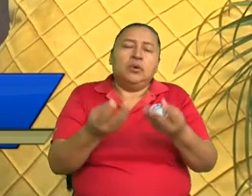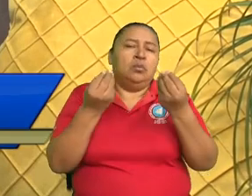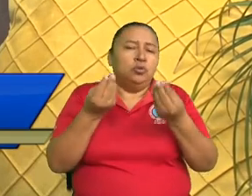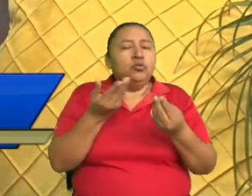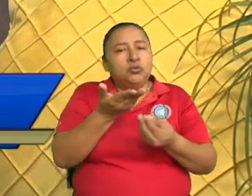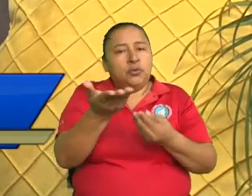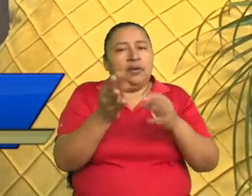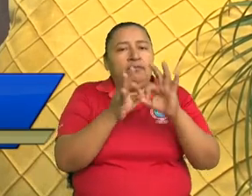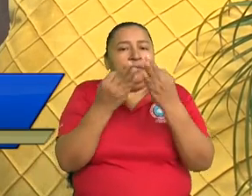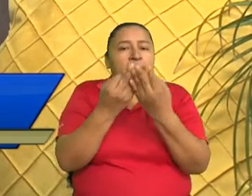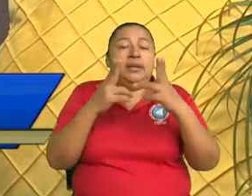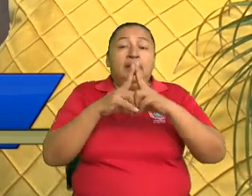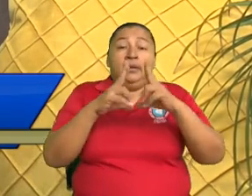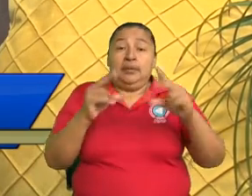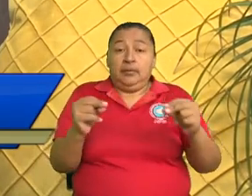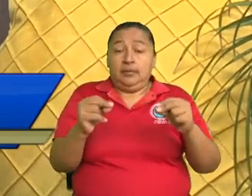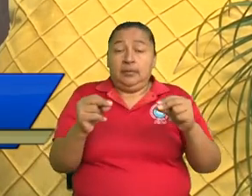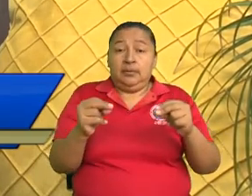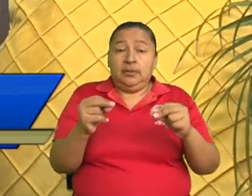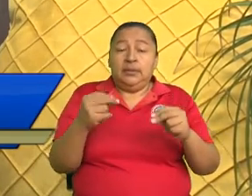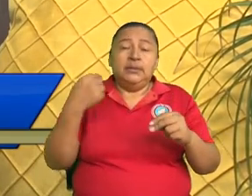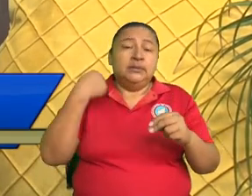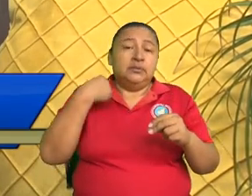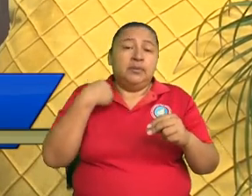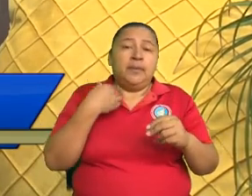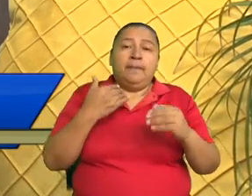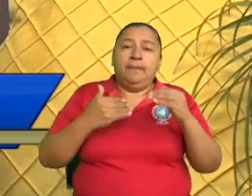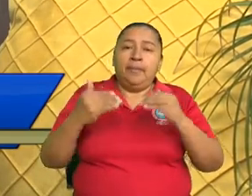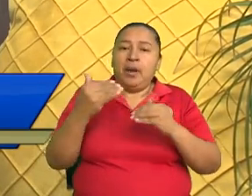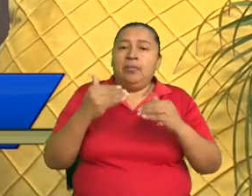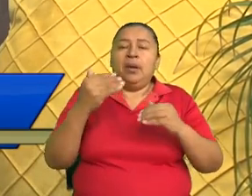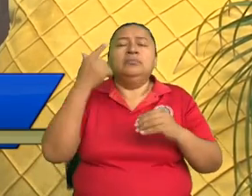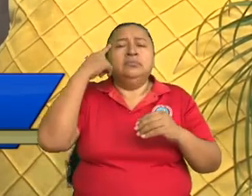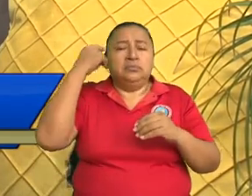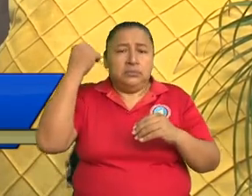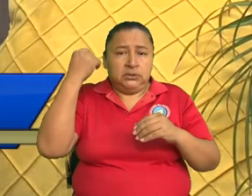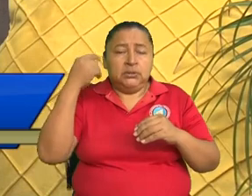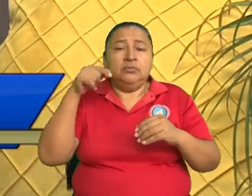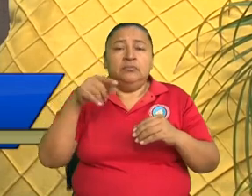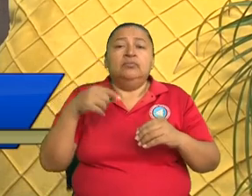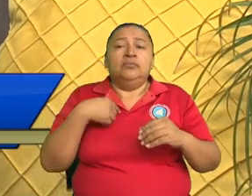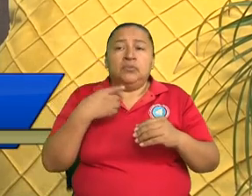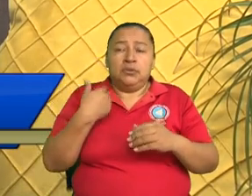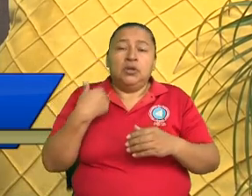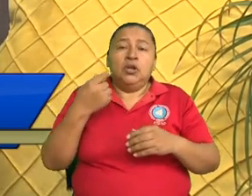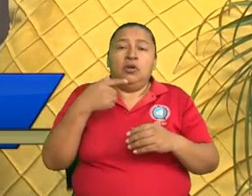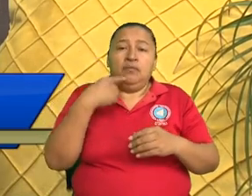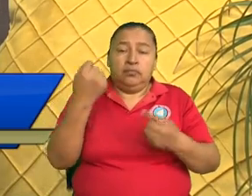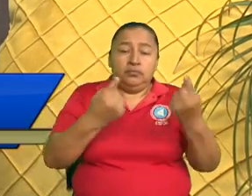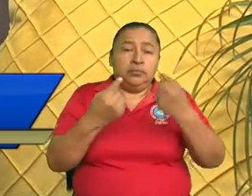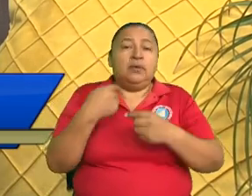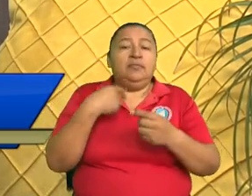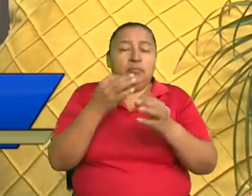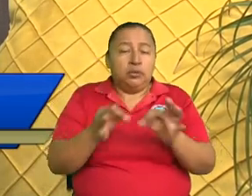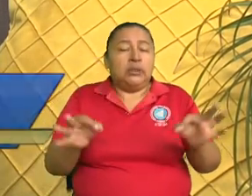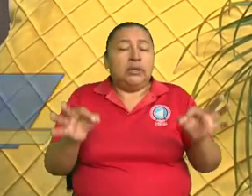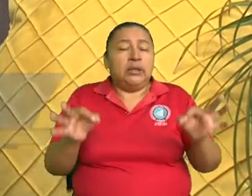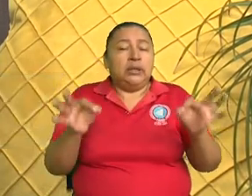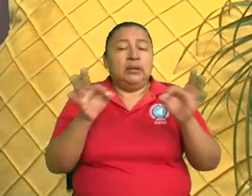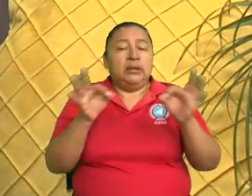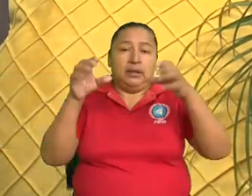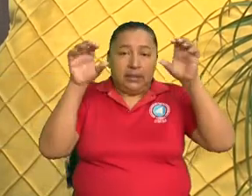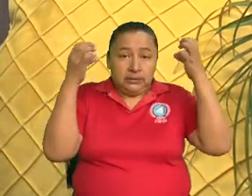nicaragüenses porque cada vez más hay más conciencia de que los niños vayan a clase es fundamental. Y hemos